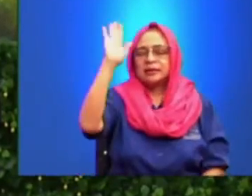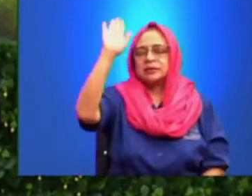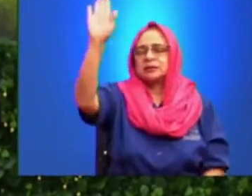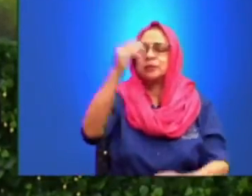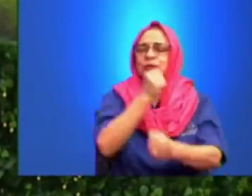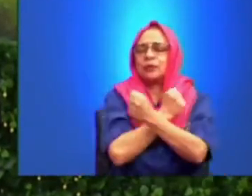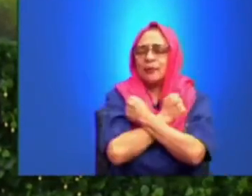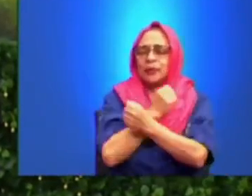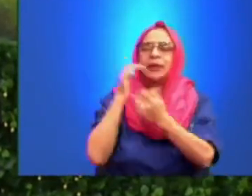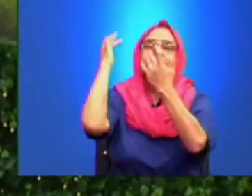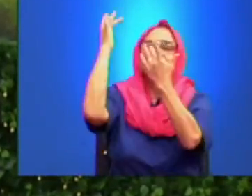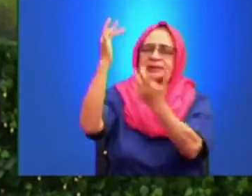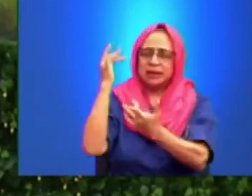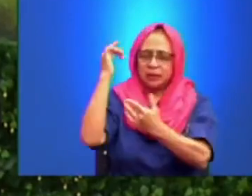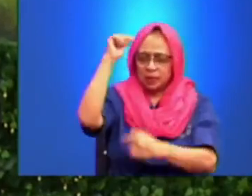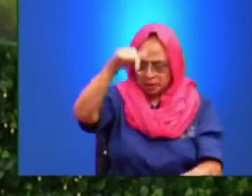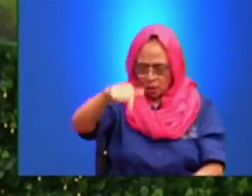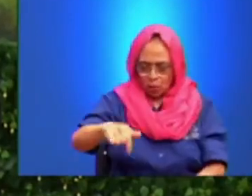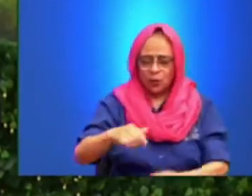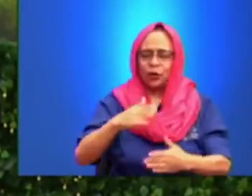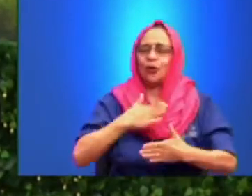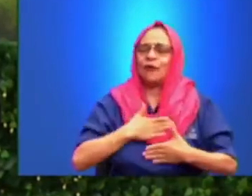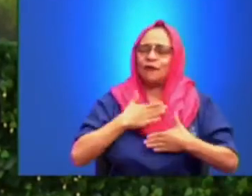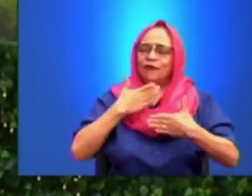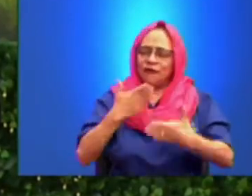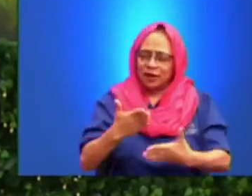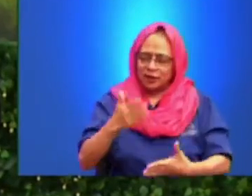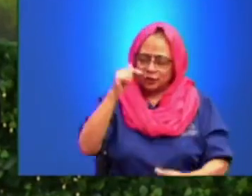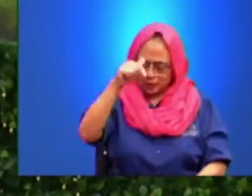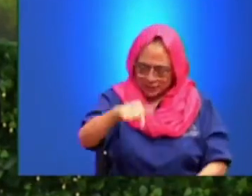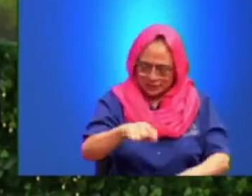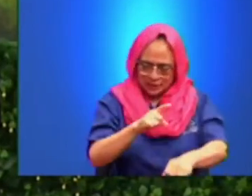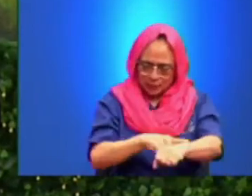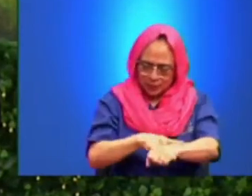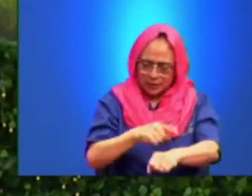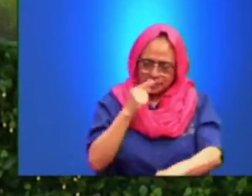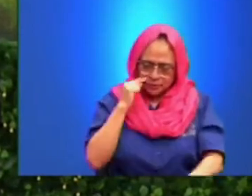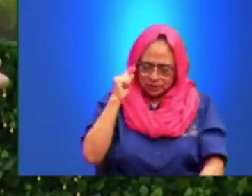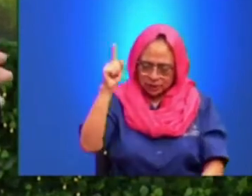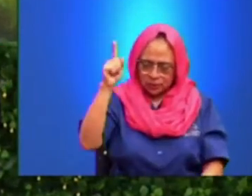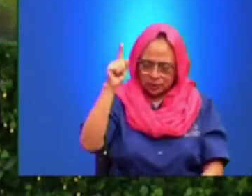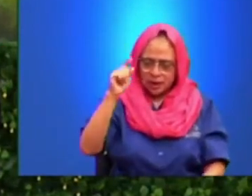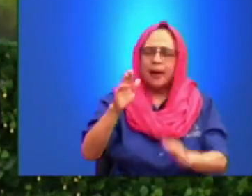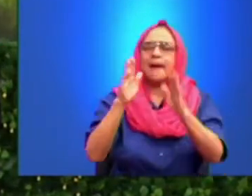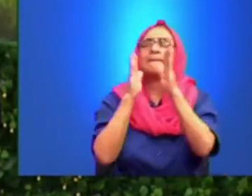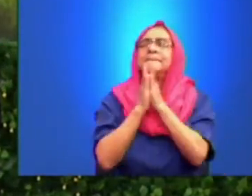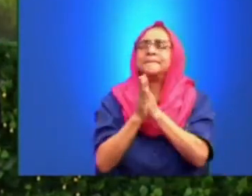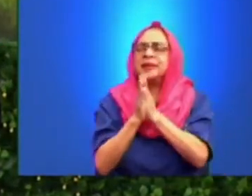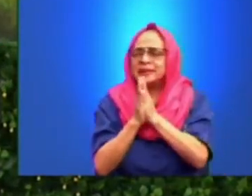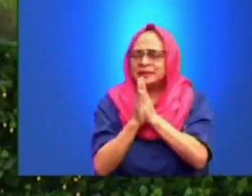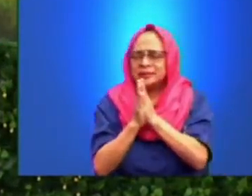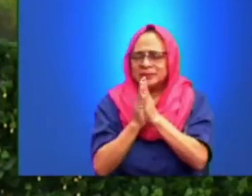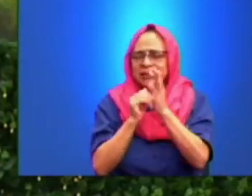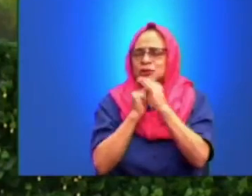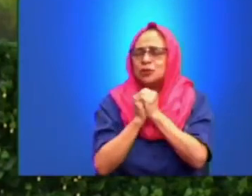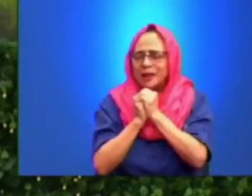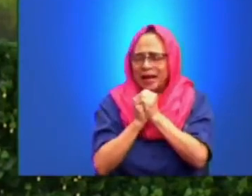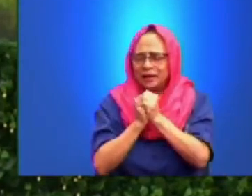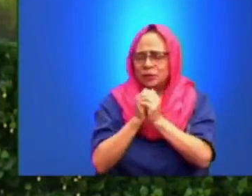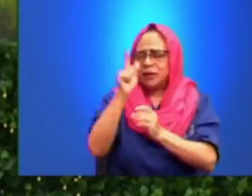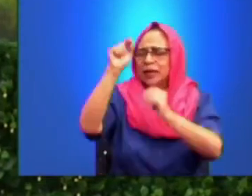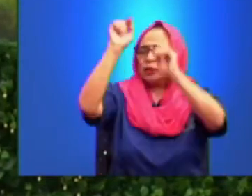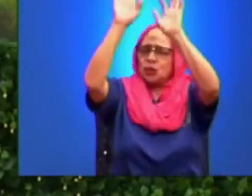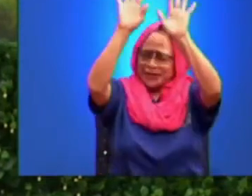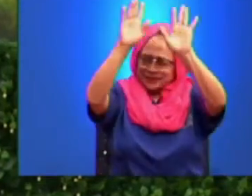récord en la cual estamos aferrados confiando en este momento señor y suplicantes también de que hagas